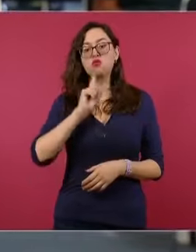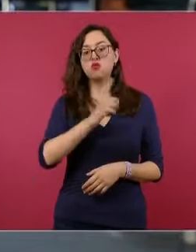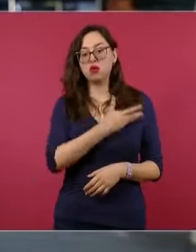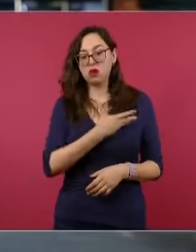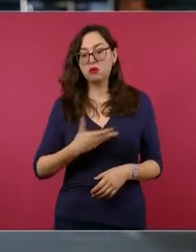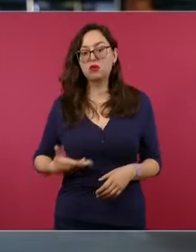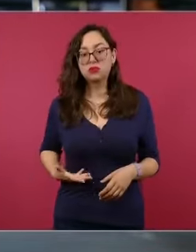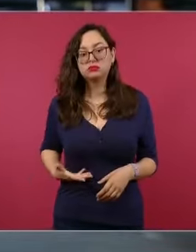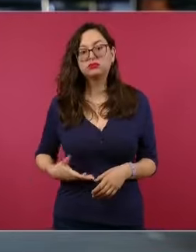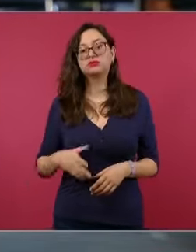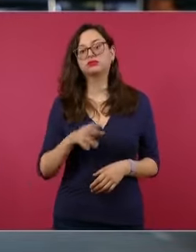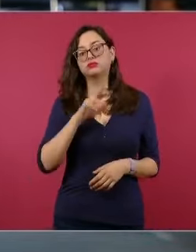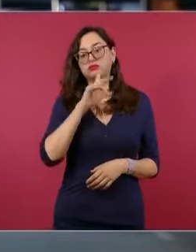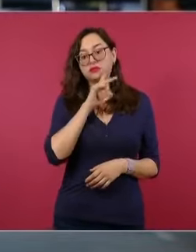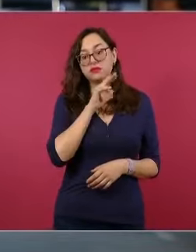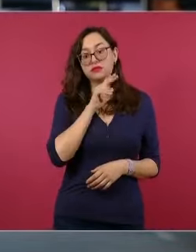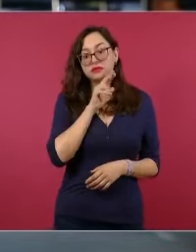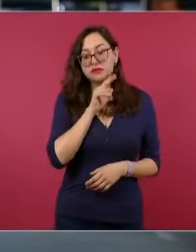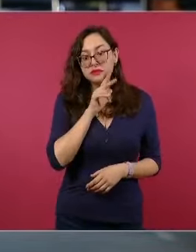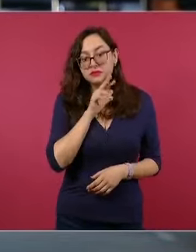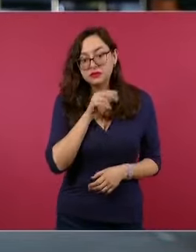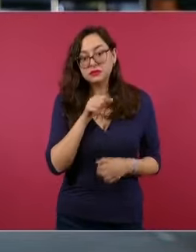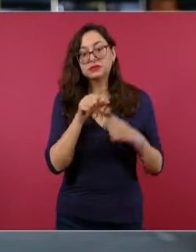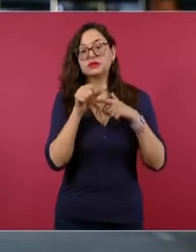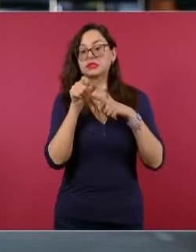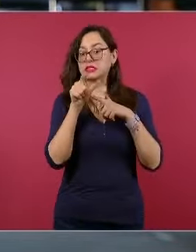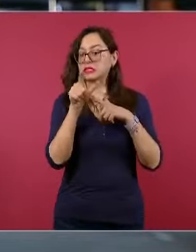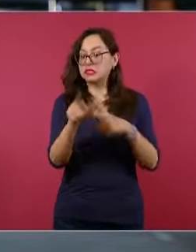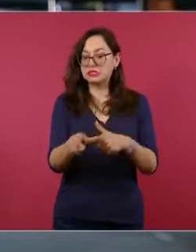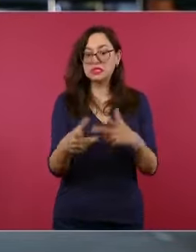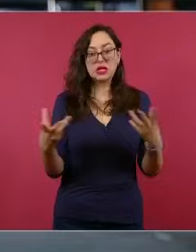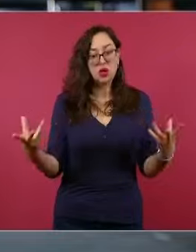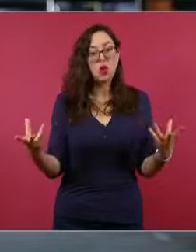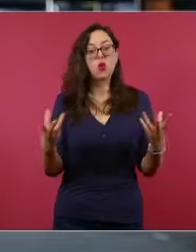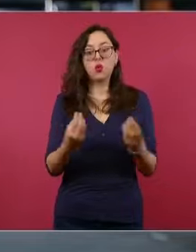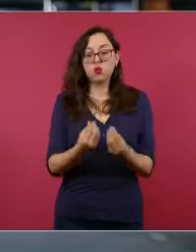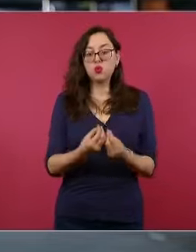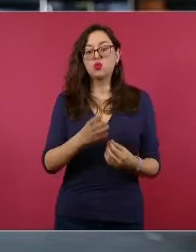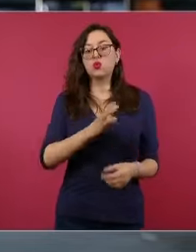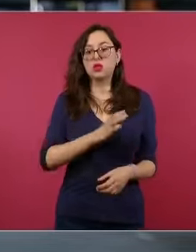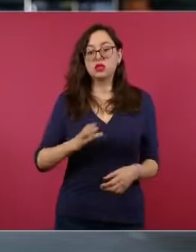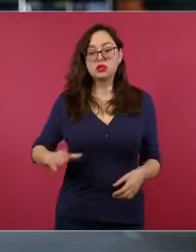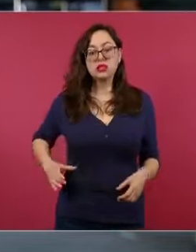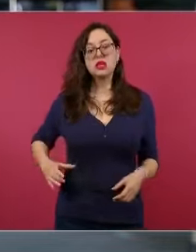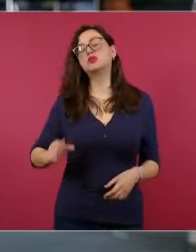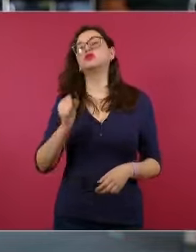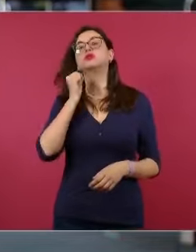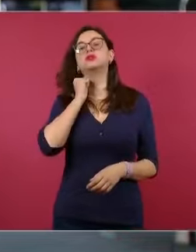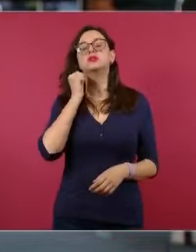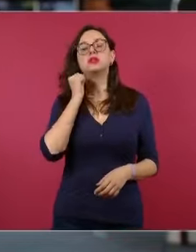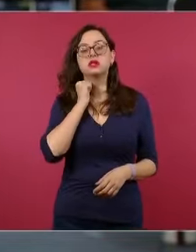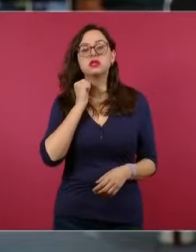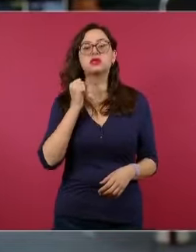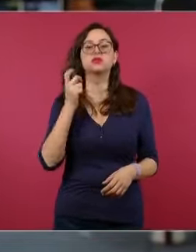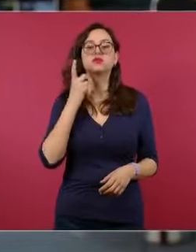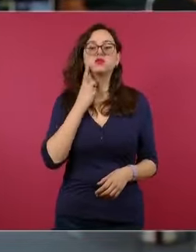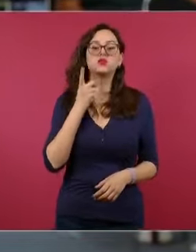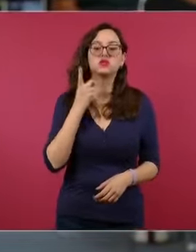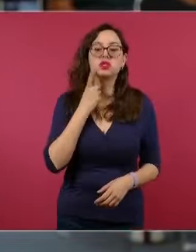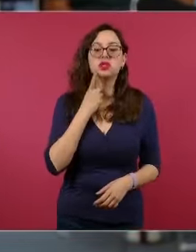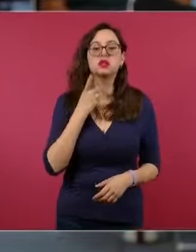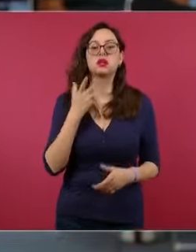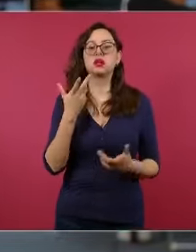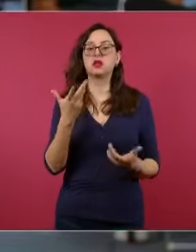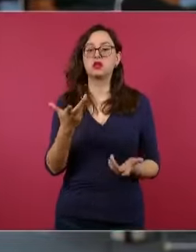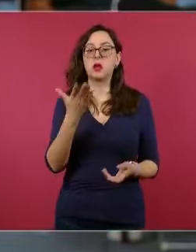es muy preocupante que siguen estos de candidatos y que los va a tener en el y los va a tener en el Congreso de La Unión y los